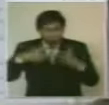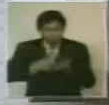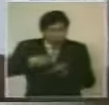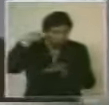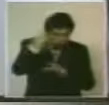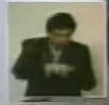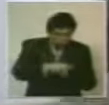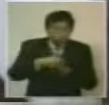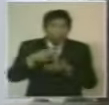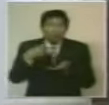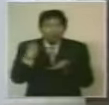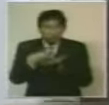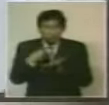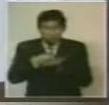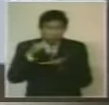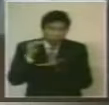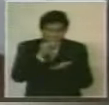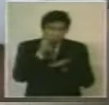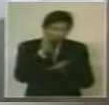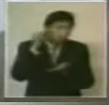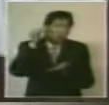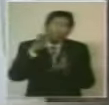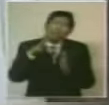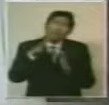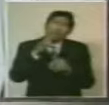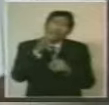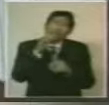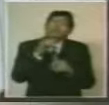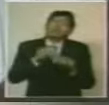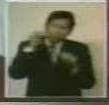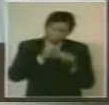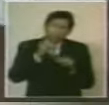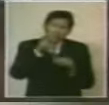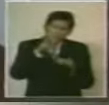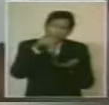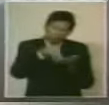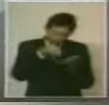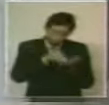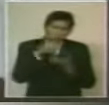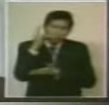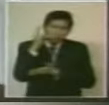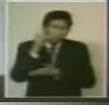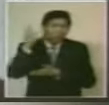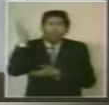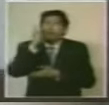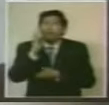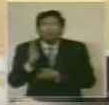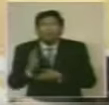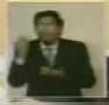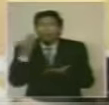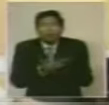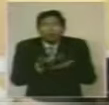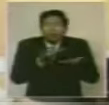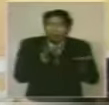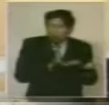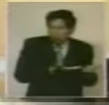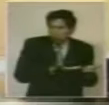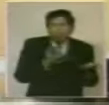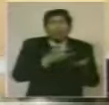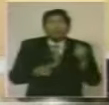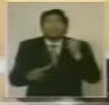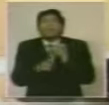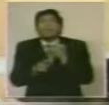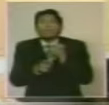con dineros desembolsados por un total de más de 3 millones de bolivianos nunca llegaron a esa localidad. Los dirigentes